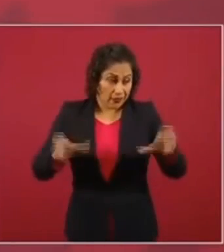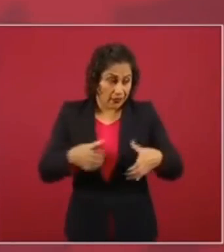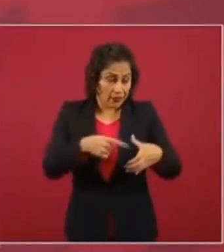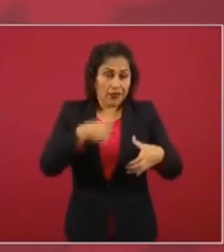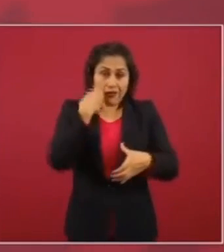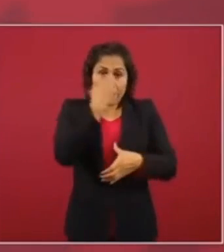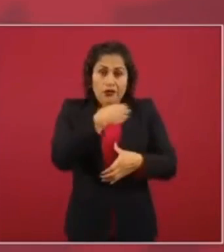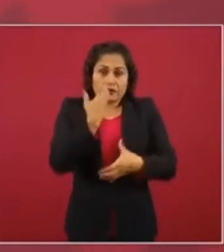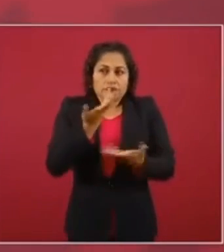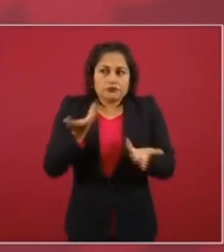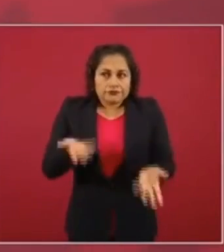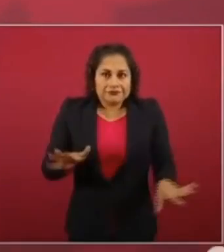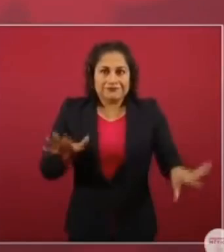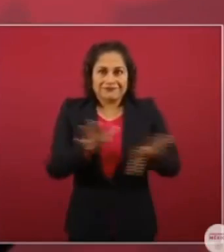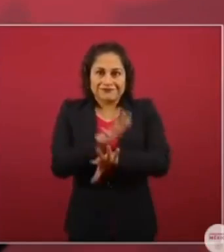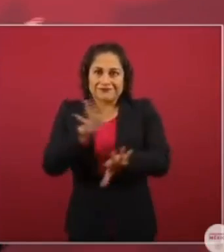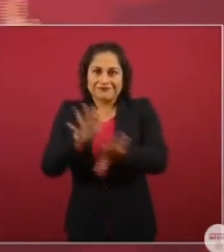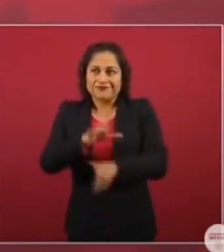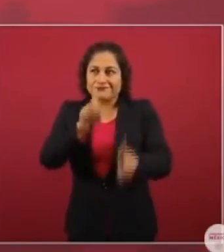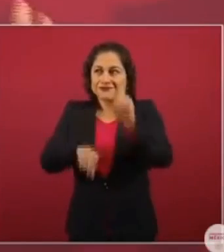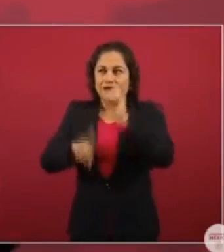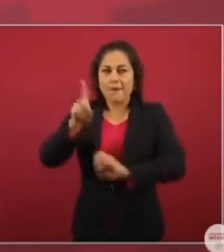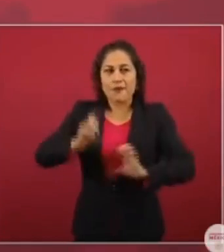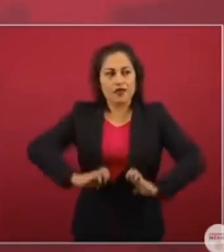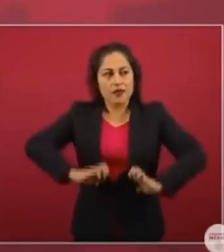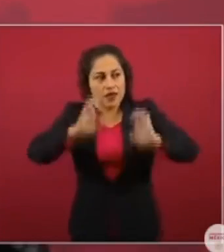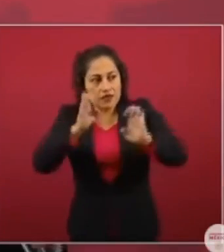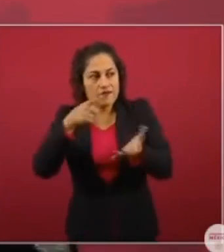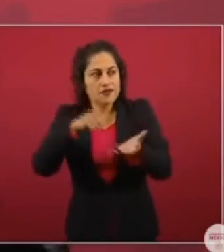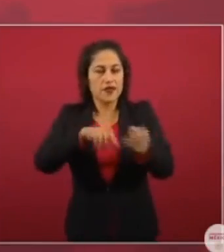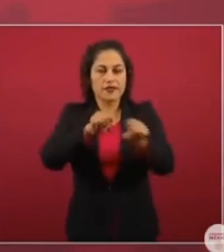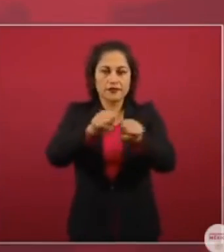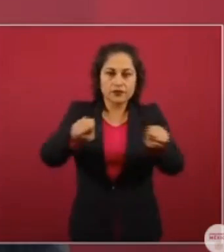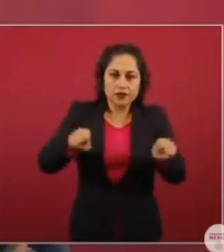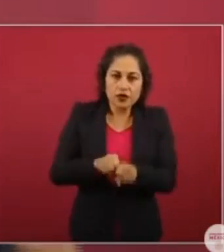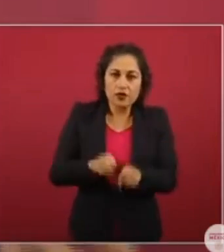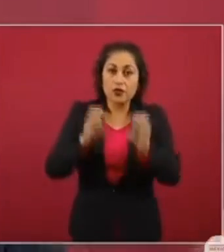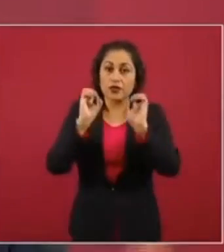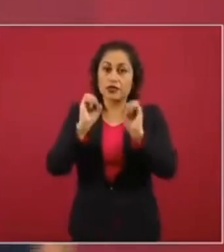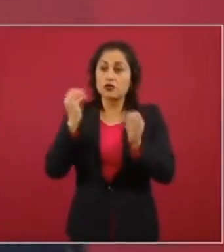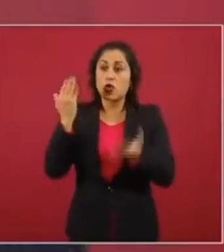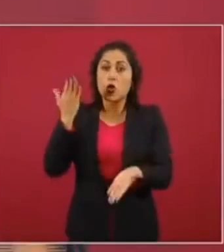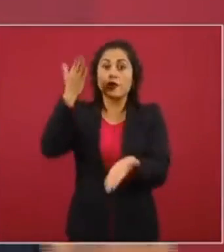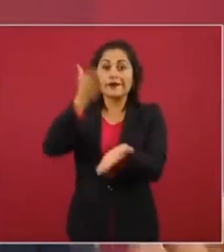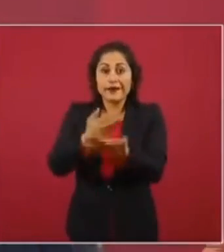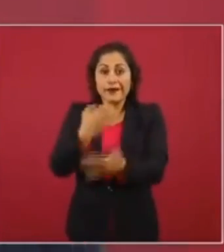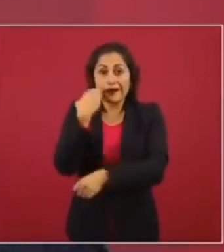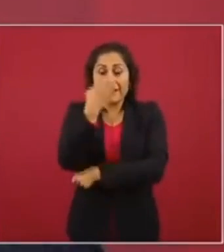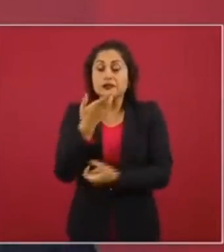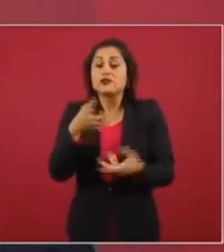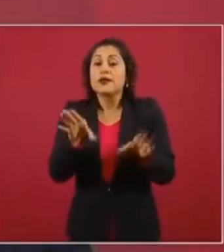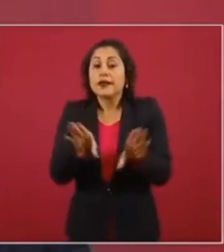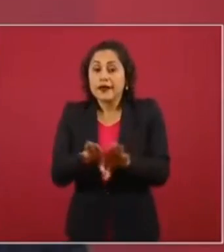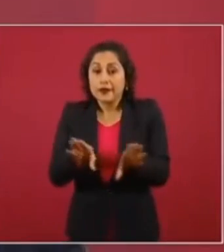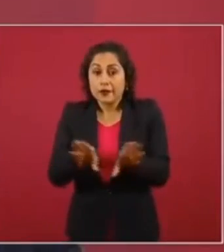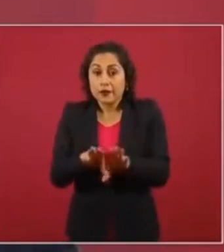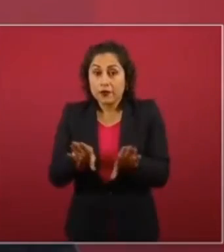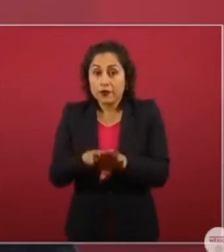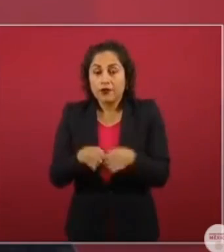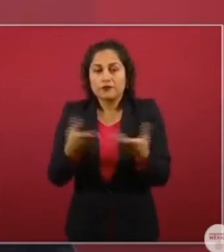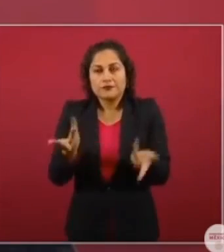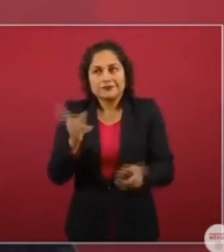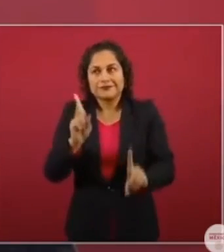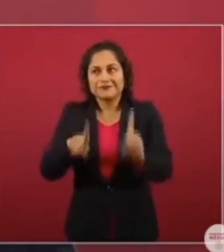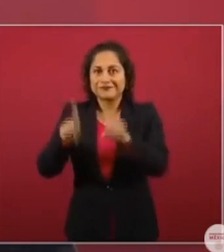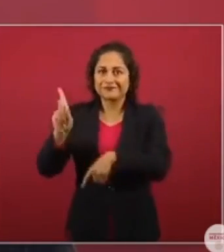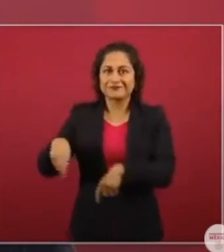las características del transporte, la manera en que se agregan las personas para acudir al y desde los sitios